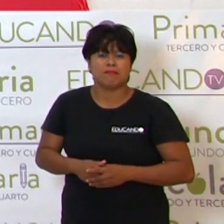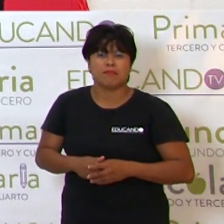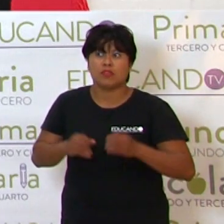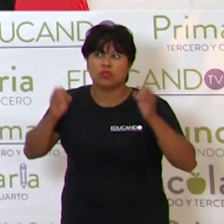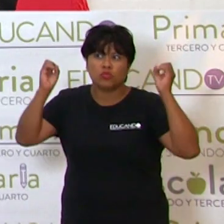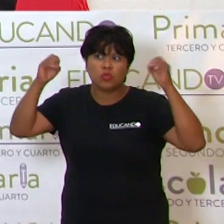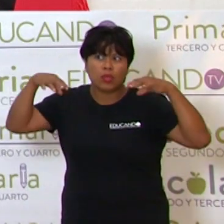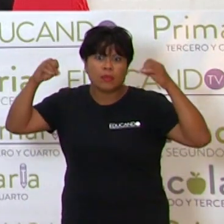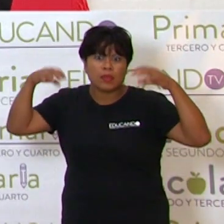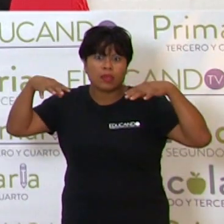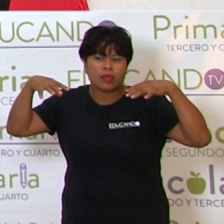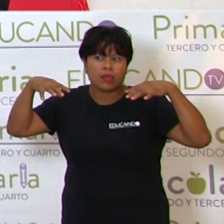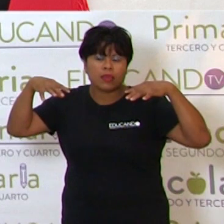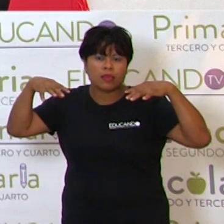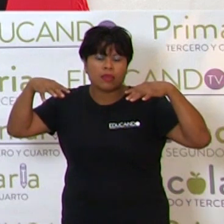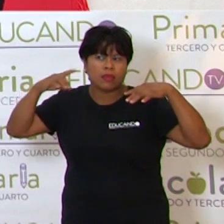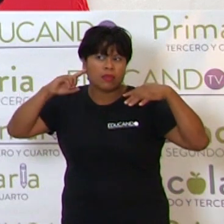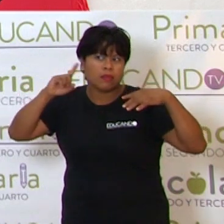Llueve.